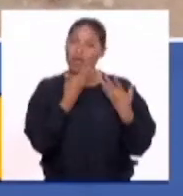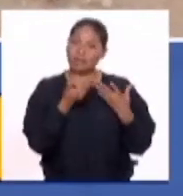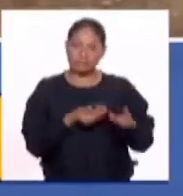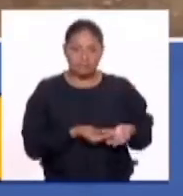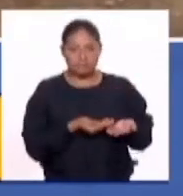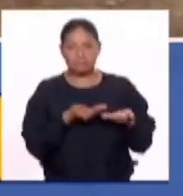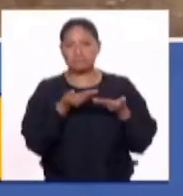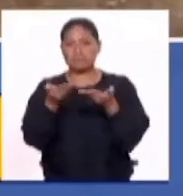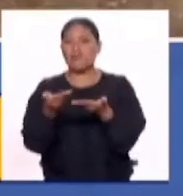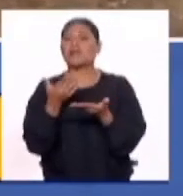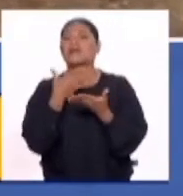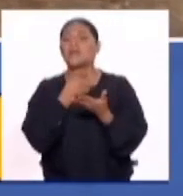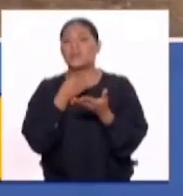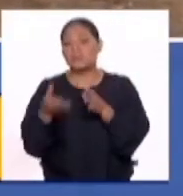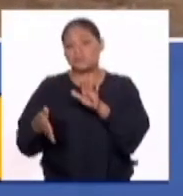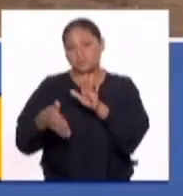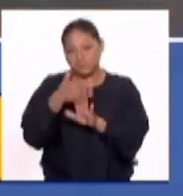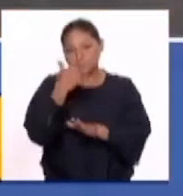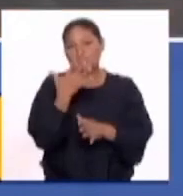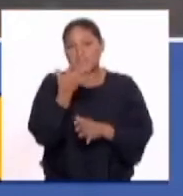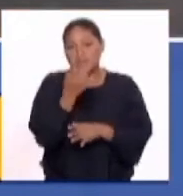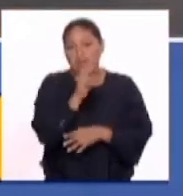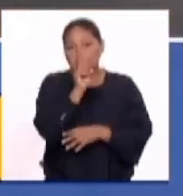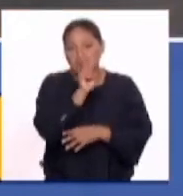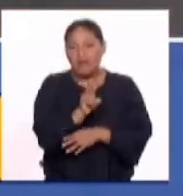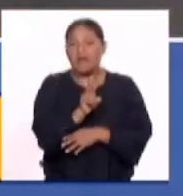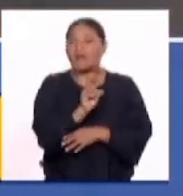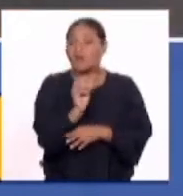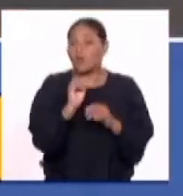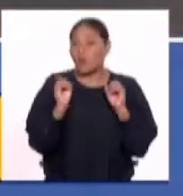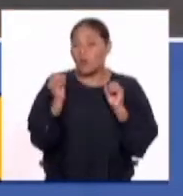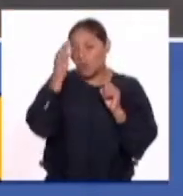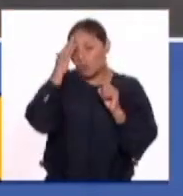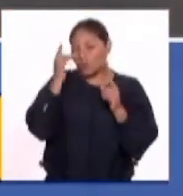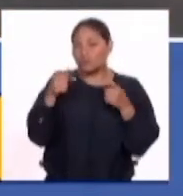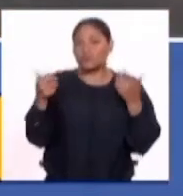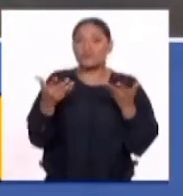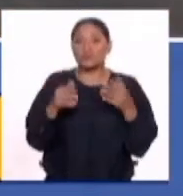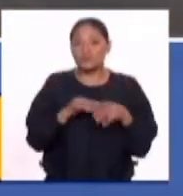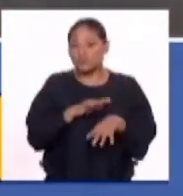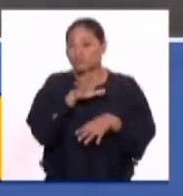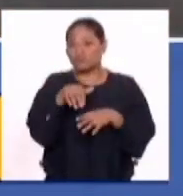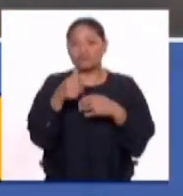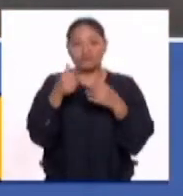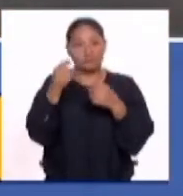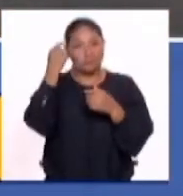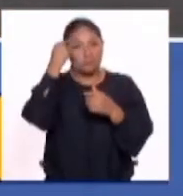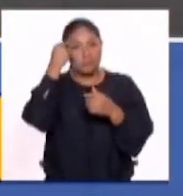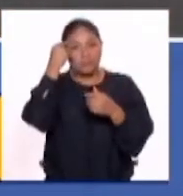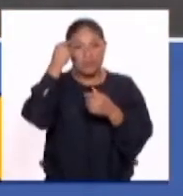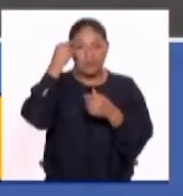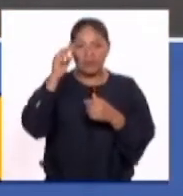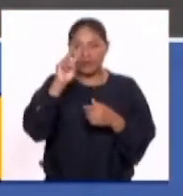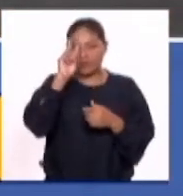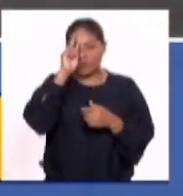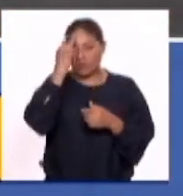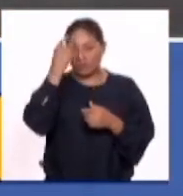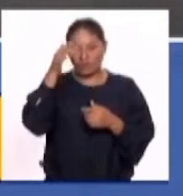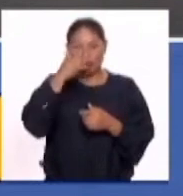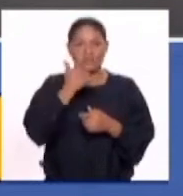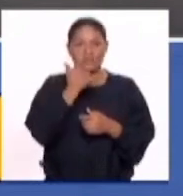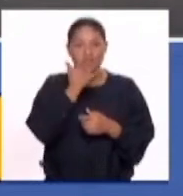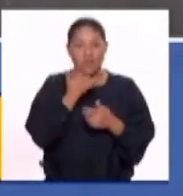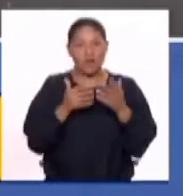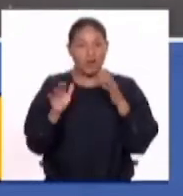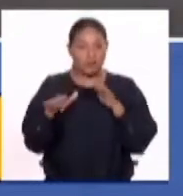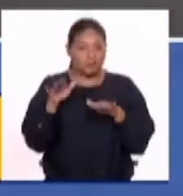ser, y, claro, y probablemente se instale o se haya instalado esta percepción inicial errónea, porque vuelvo a decirte, no es así,